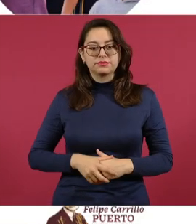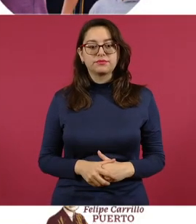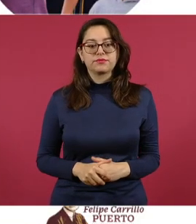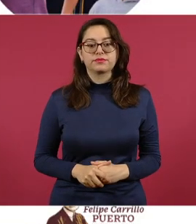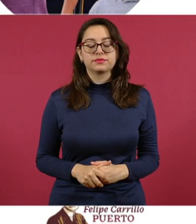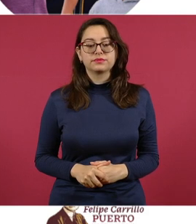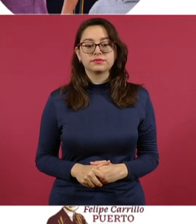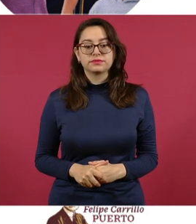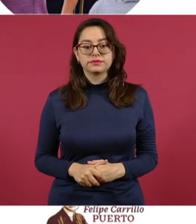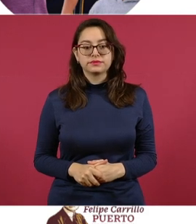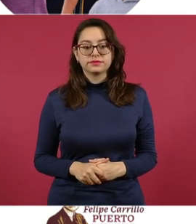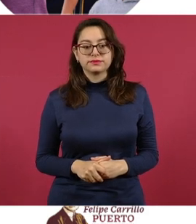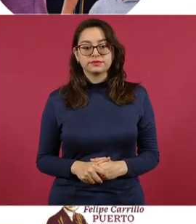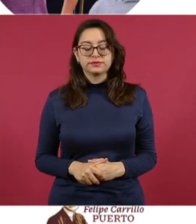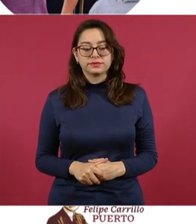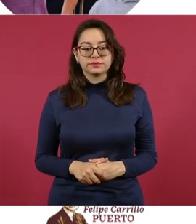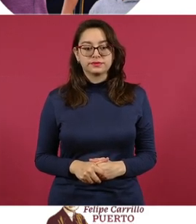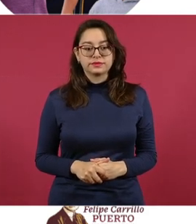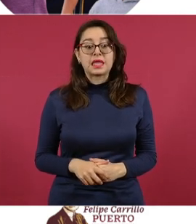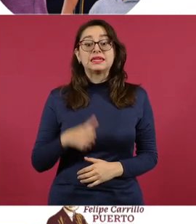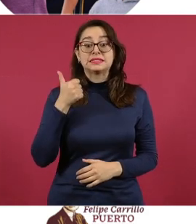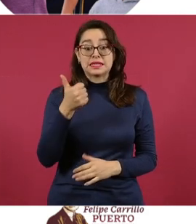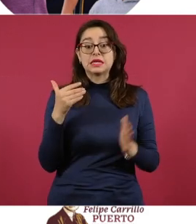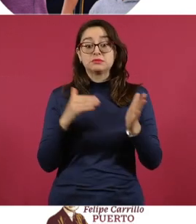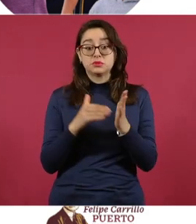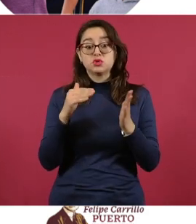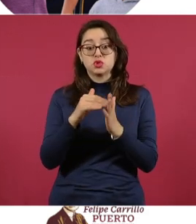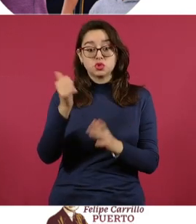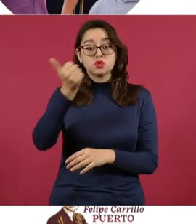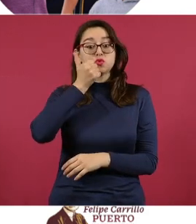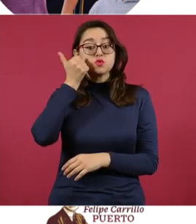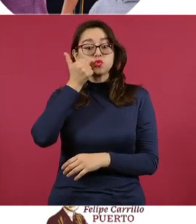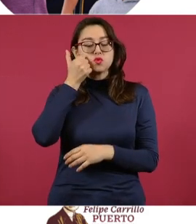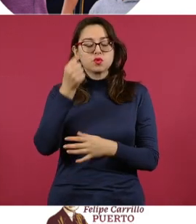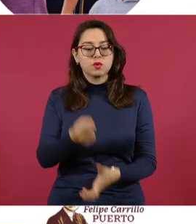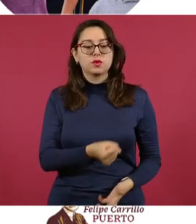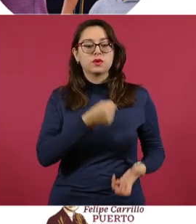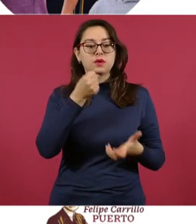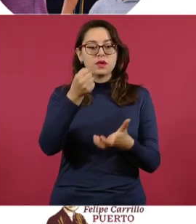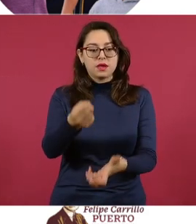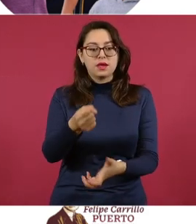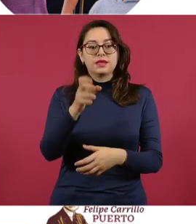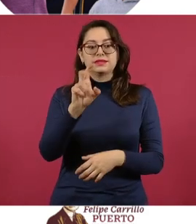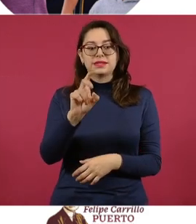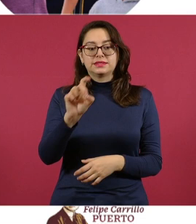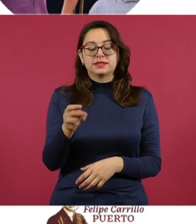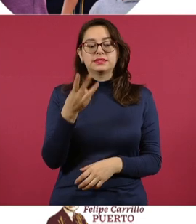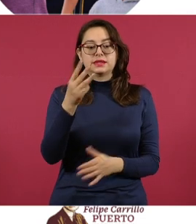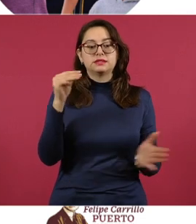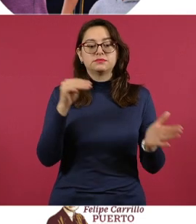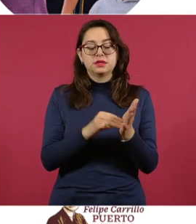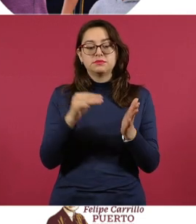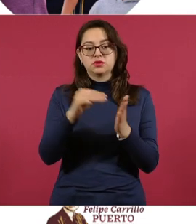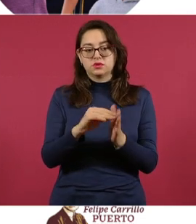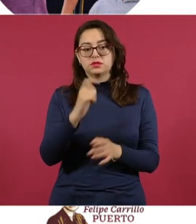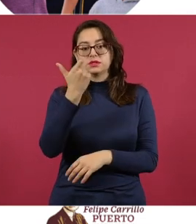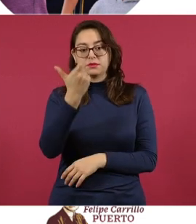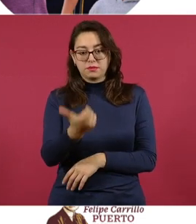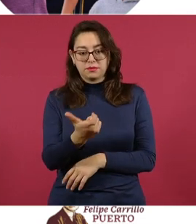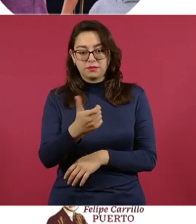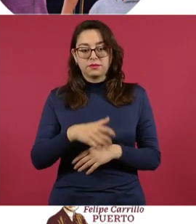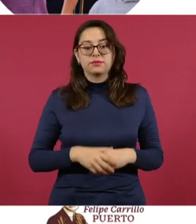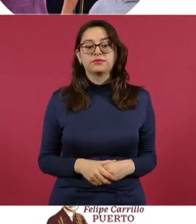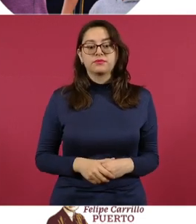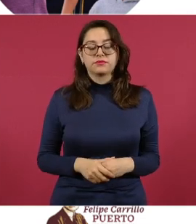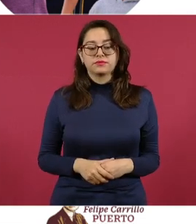6 millones de estudiantes con una inversión social de poco más de 33 mil millones de pesos. A partir del año